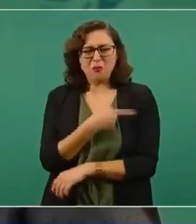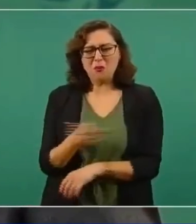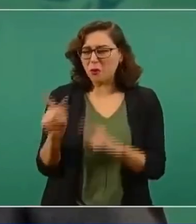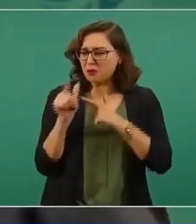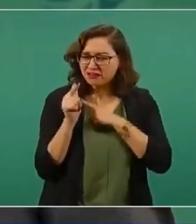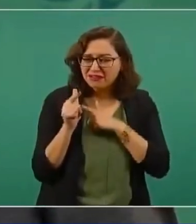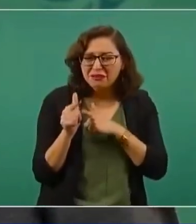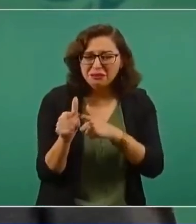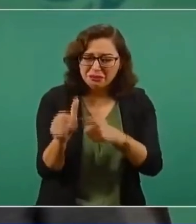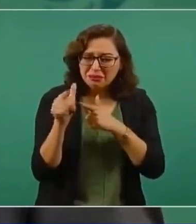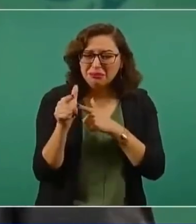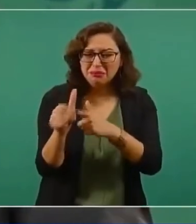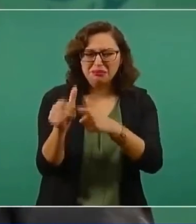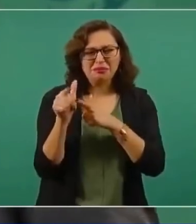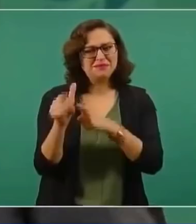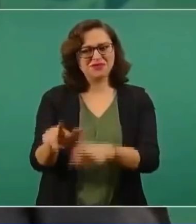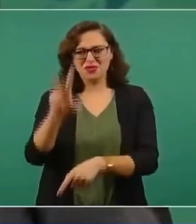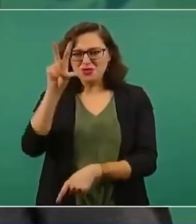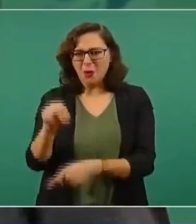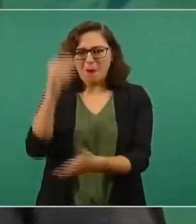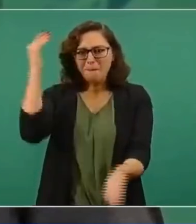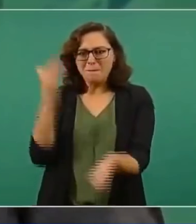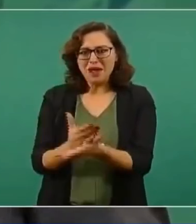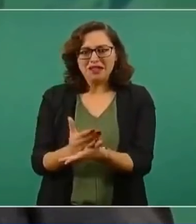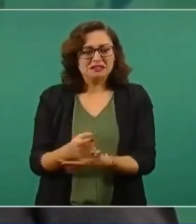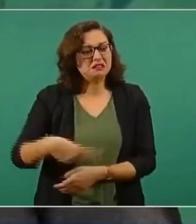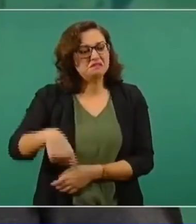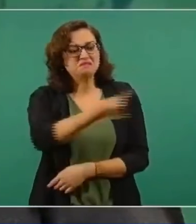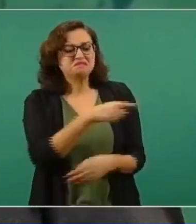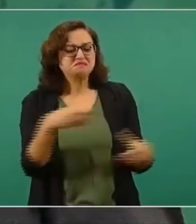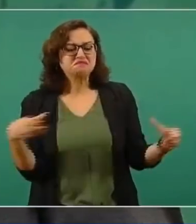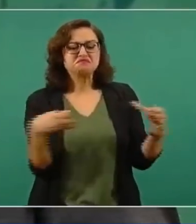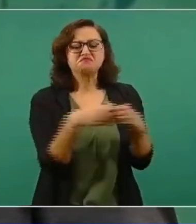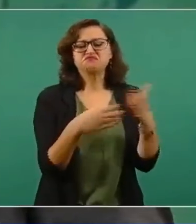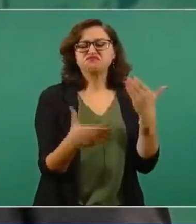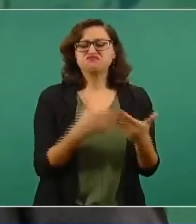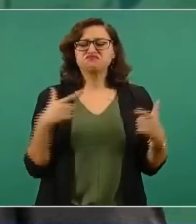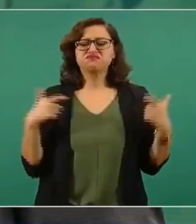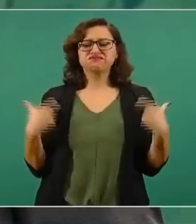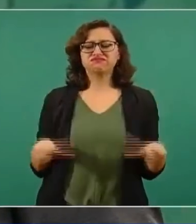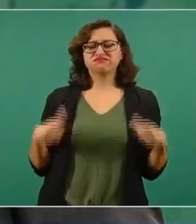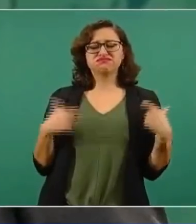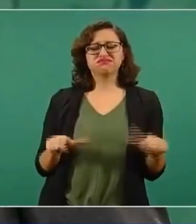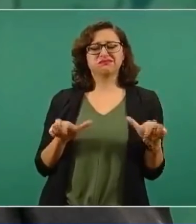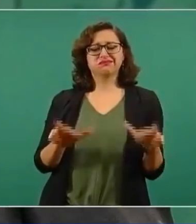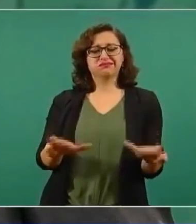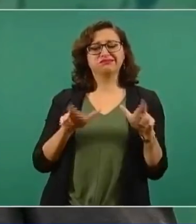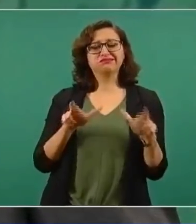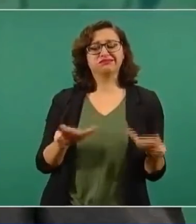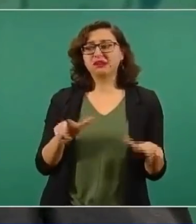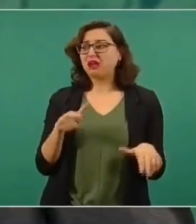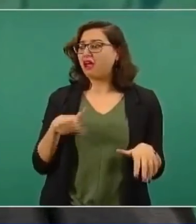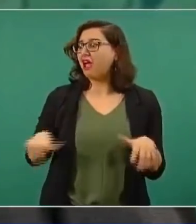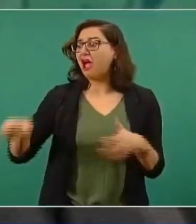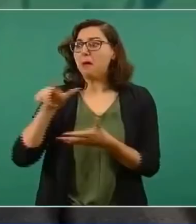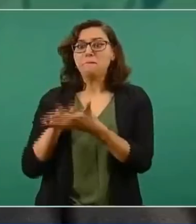que existe, en donde unos cuantos lo tienen todo y la mayoría carece hasta de lo más